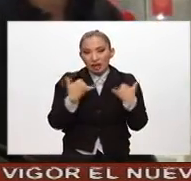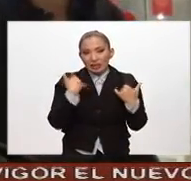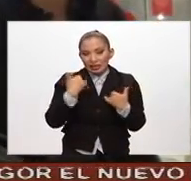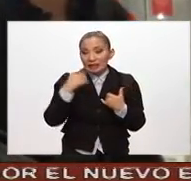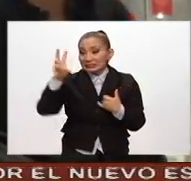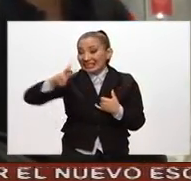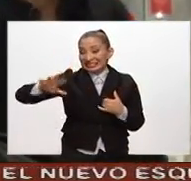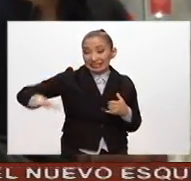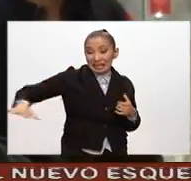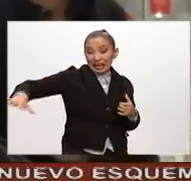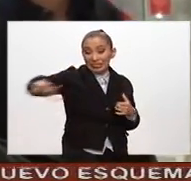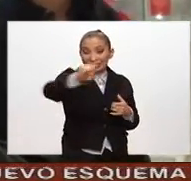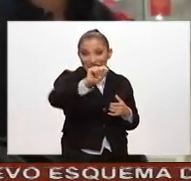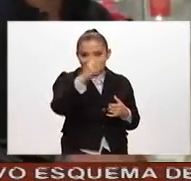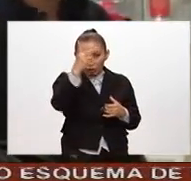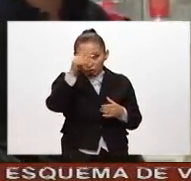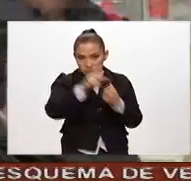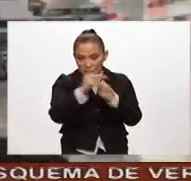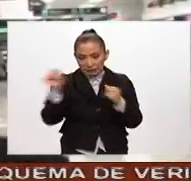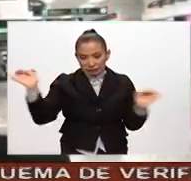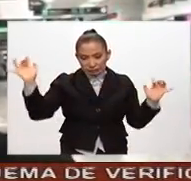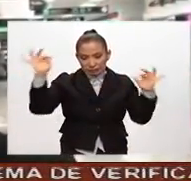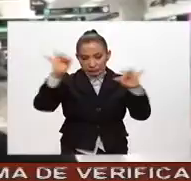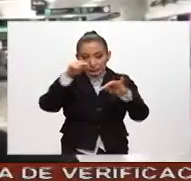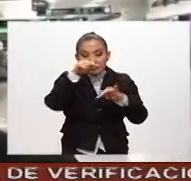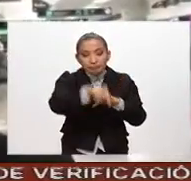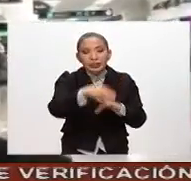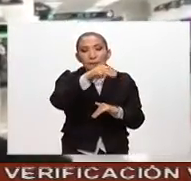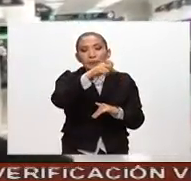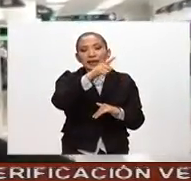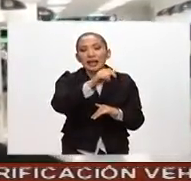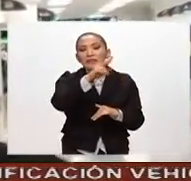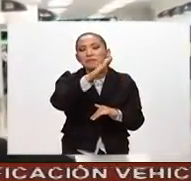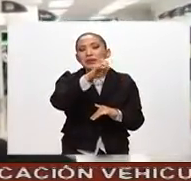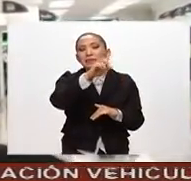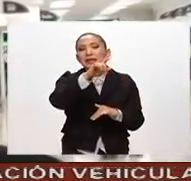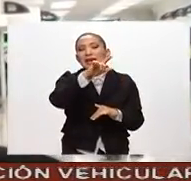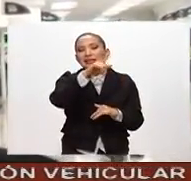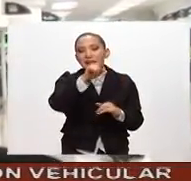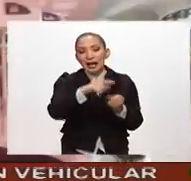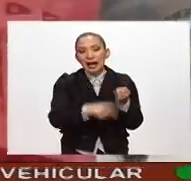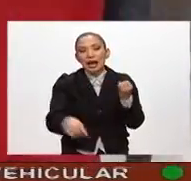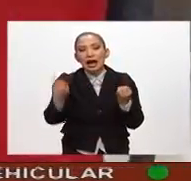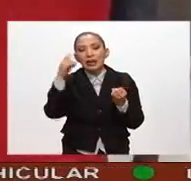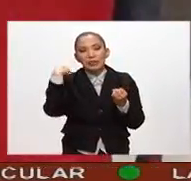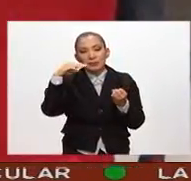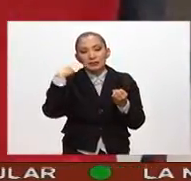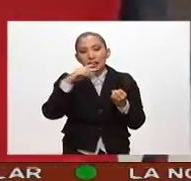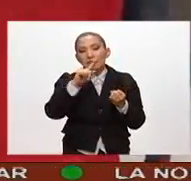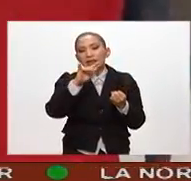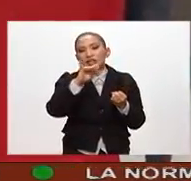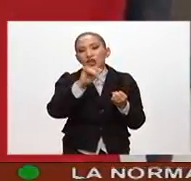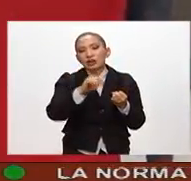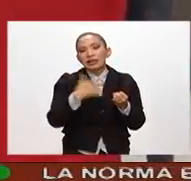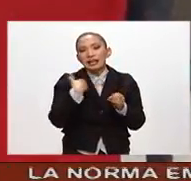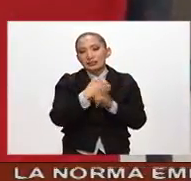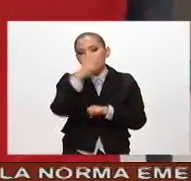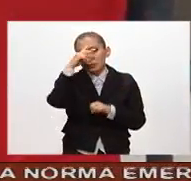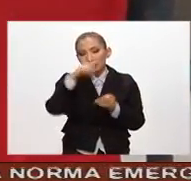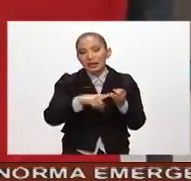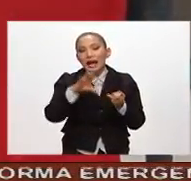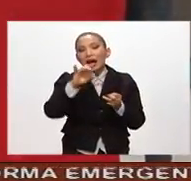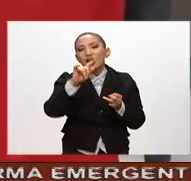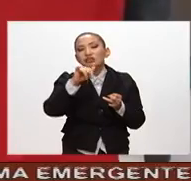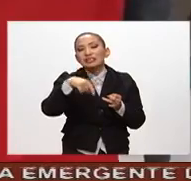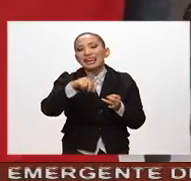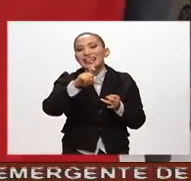otros 300 de 72 países, son Miguel Virbiesca Argomedo, de Michoacán, Víctor Hernández Lima, del Estado de México, y